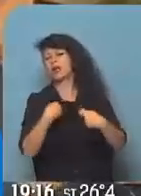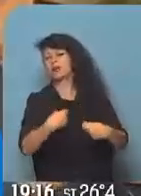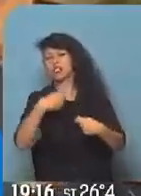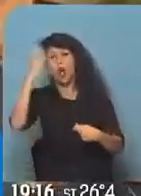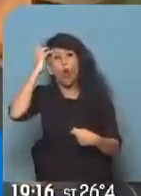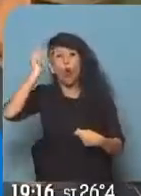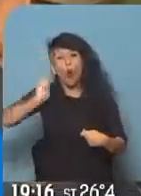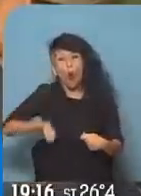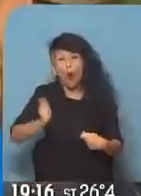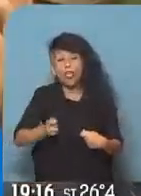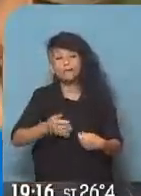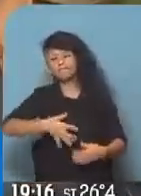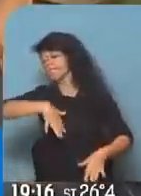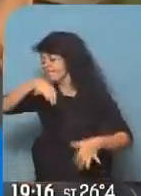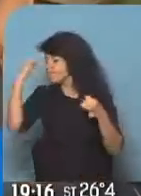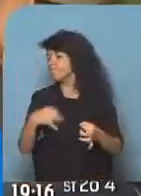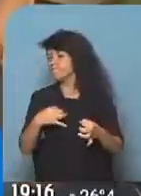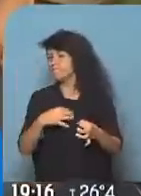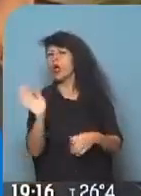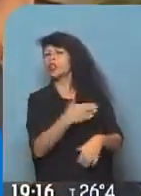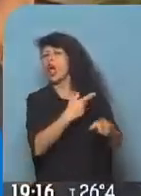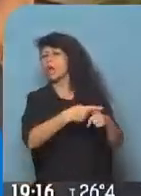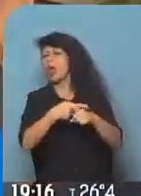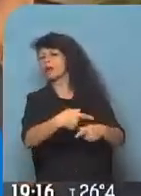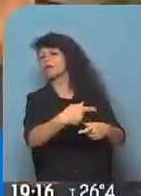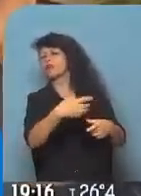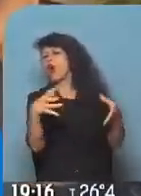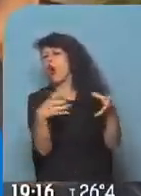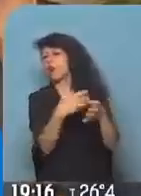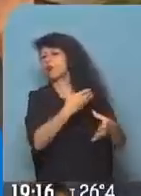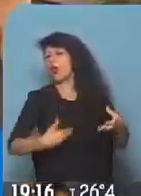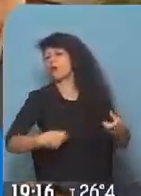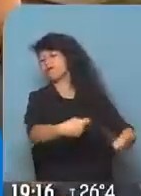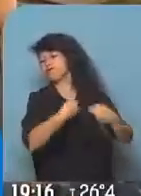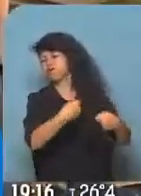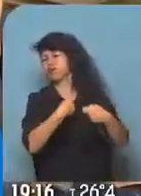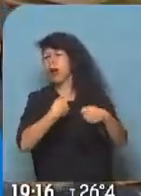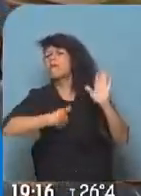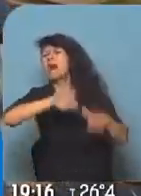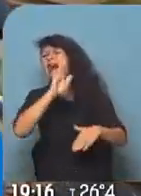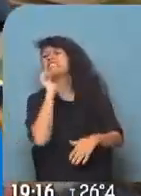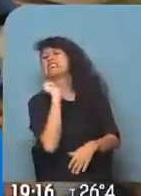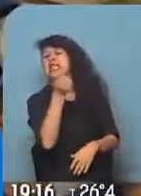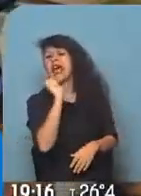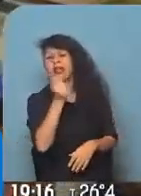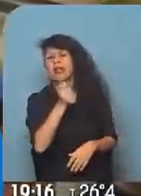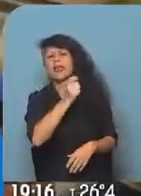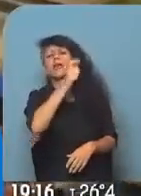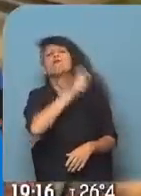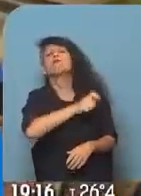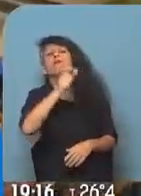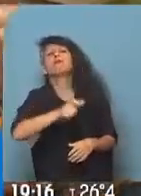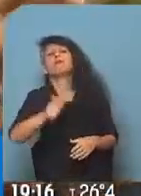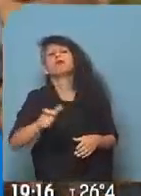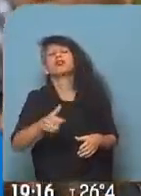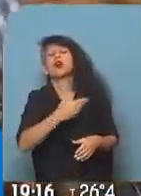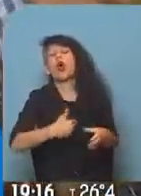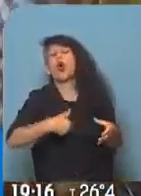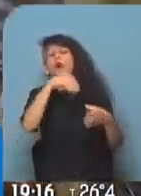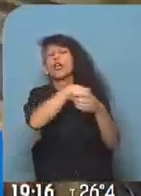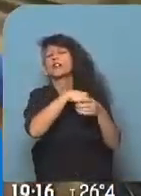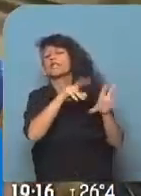Recibió presiones de todos los funcionarios, fundamentalmente los funcionarios que se encargan,